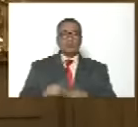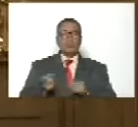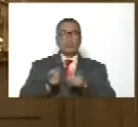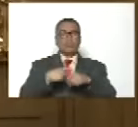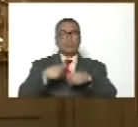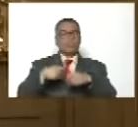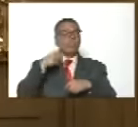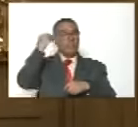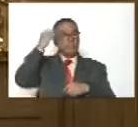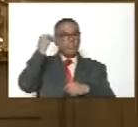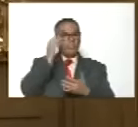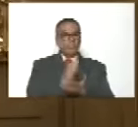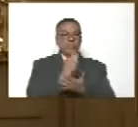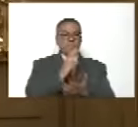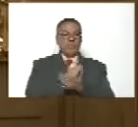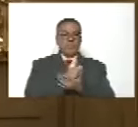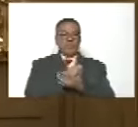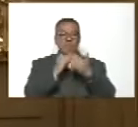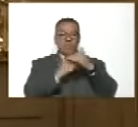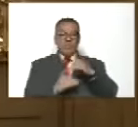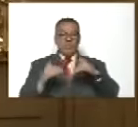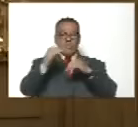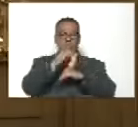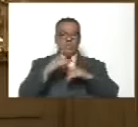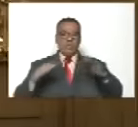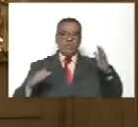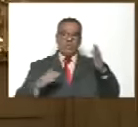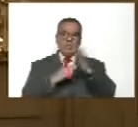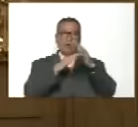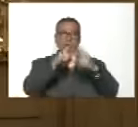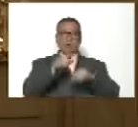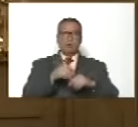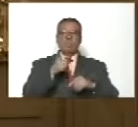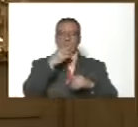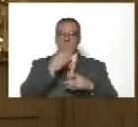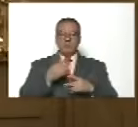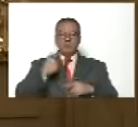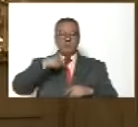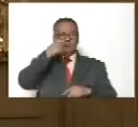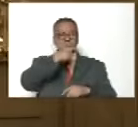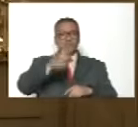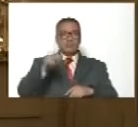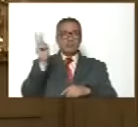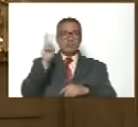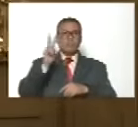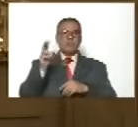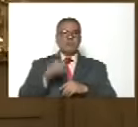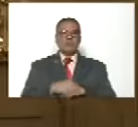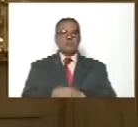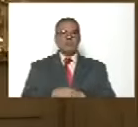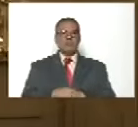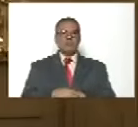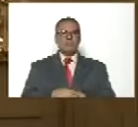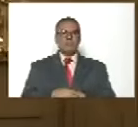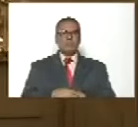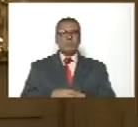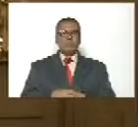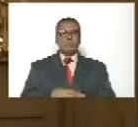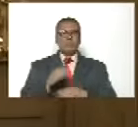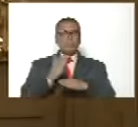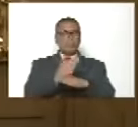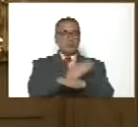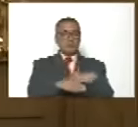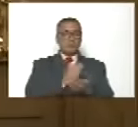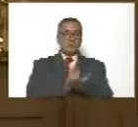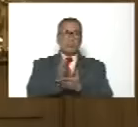gasífera, pensando siempre en la superación del bloqueo y en el bienestar del pueblo venezolano. Antes de